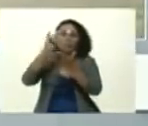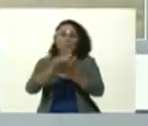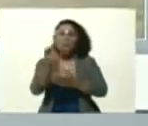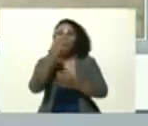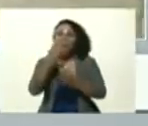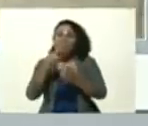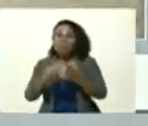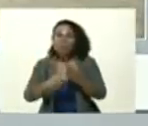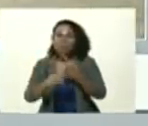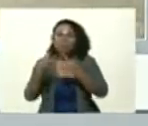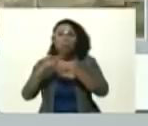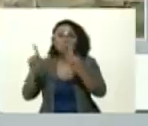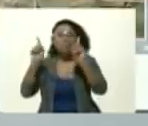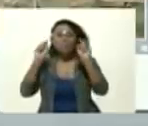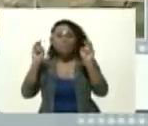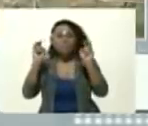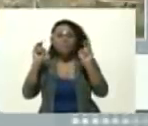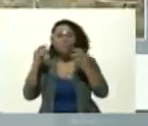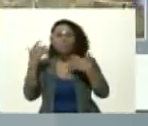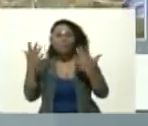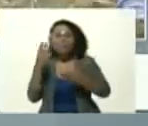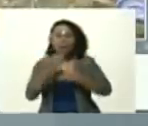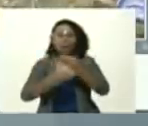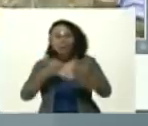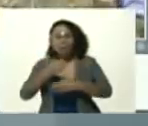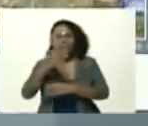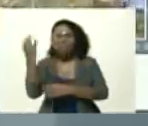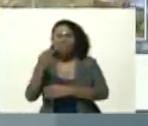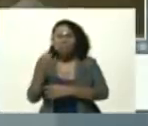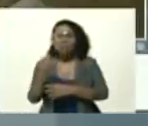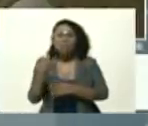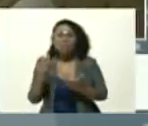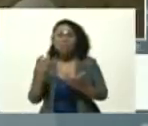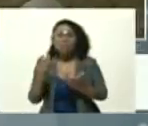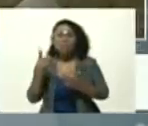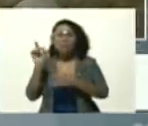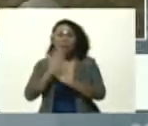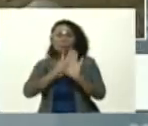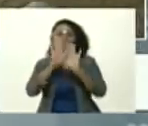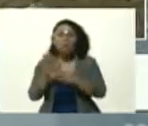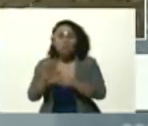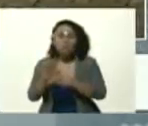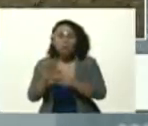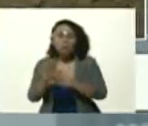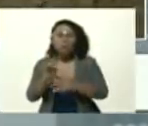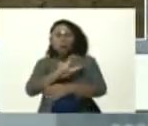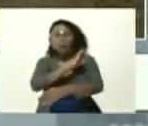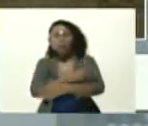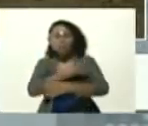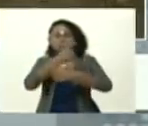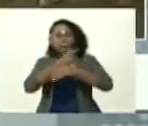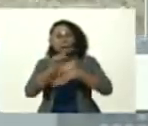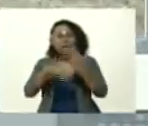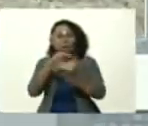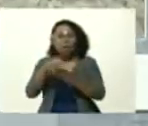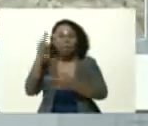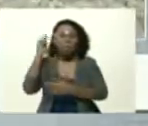medicamentos y en otras áreas, que ha sido de verdad definitivo el apoyo de la Fuerza Armada Nacional Bolivariana. Mi